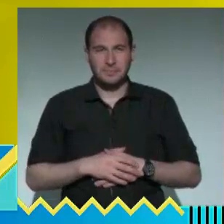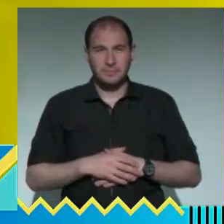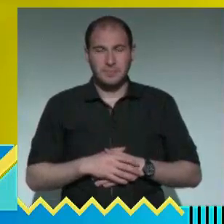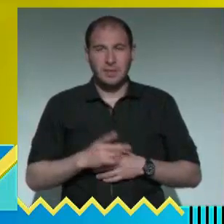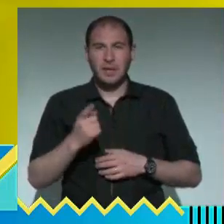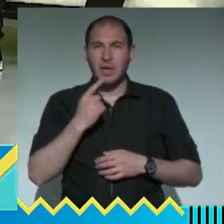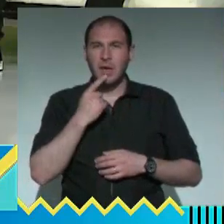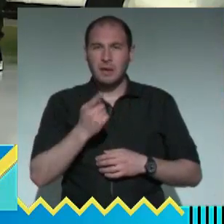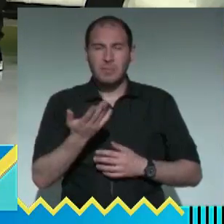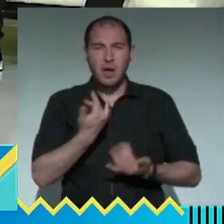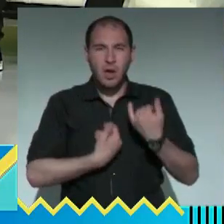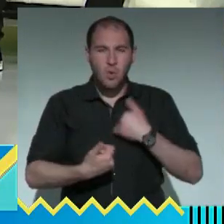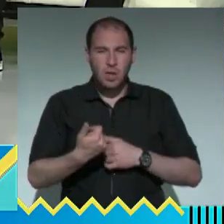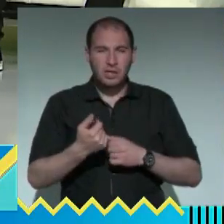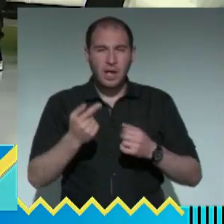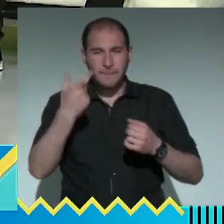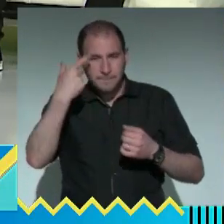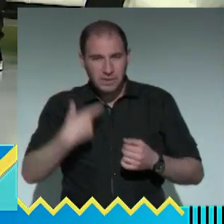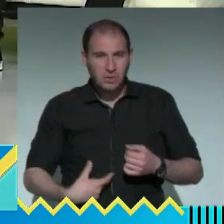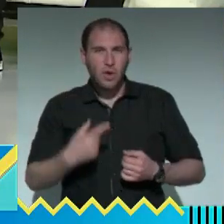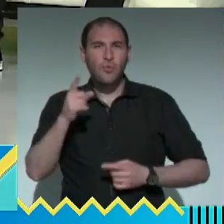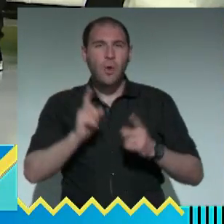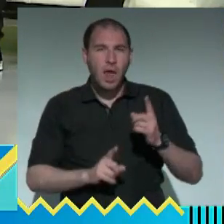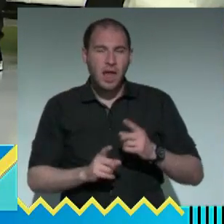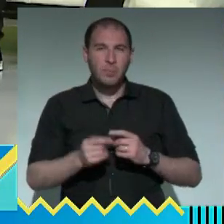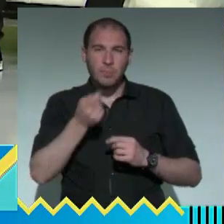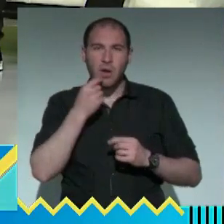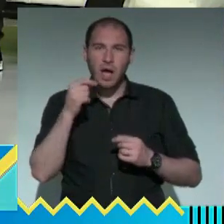Bien. Y que hablen de eso, de lo humano, ¿cuál es el tema así que vos digas,